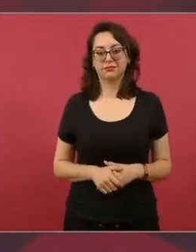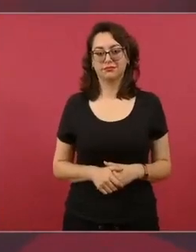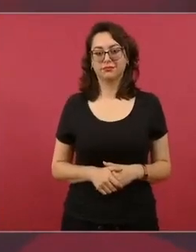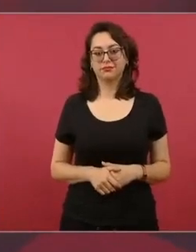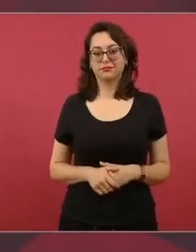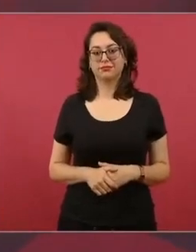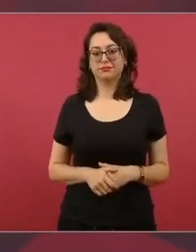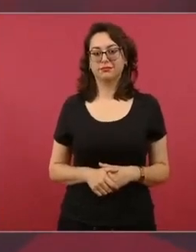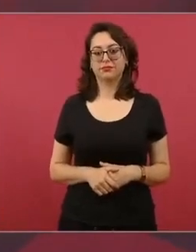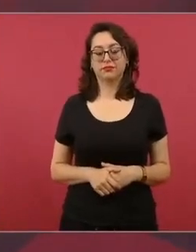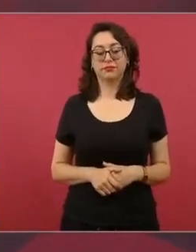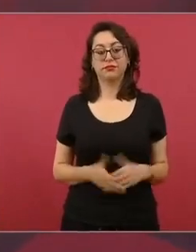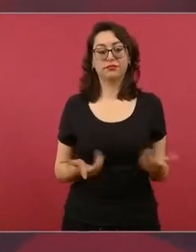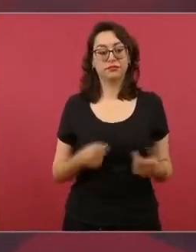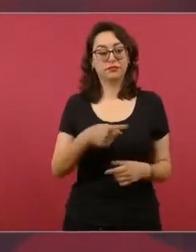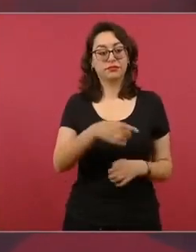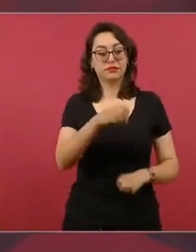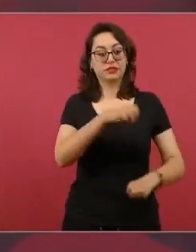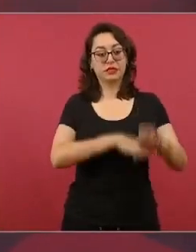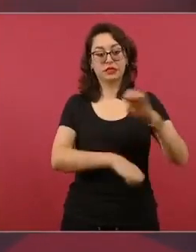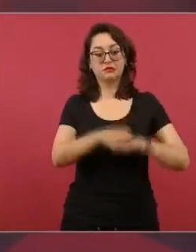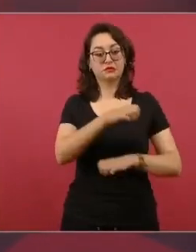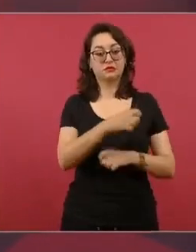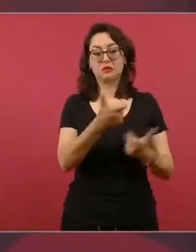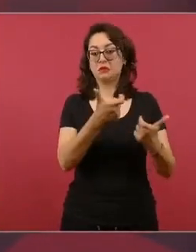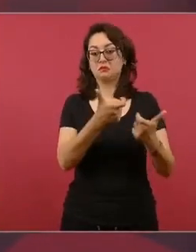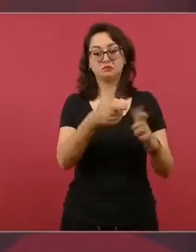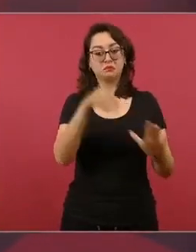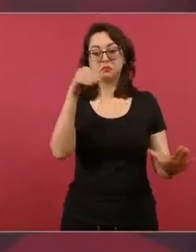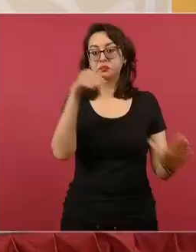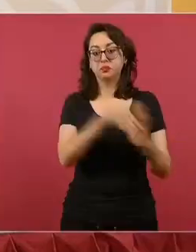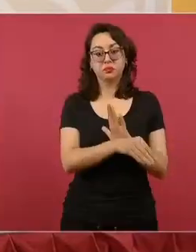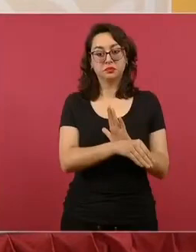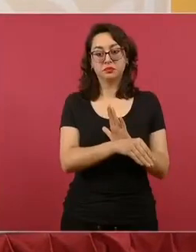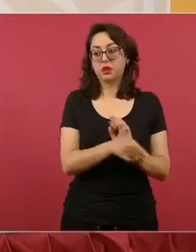aportar dinero fresco, porque si no, no se levanta.